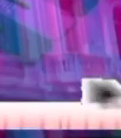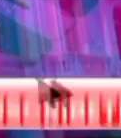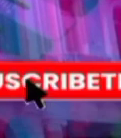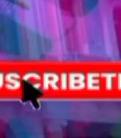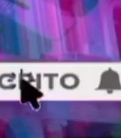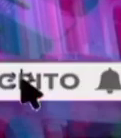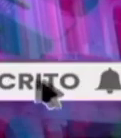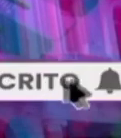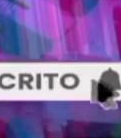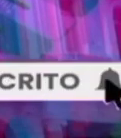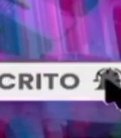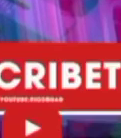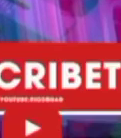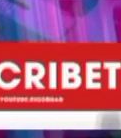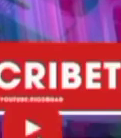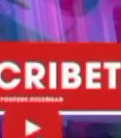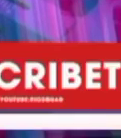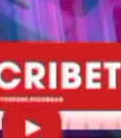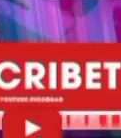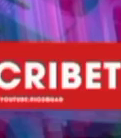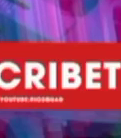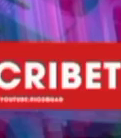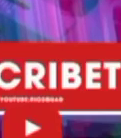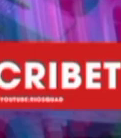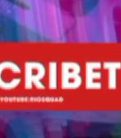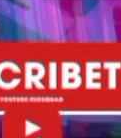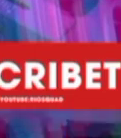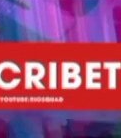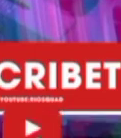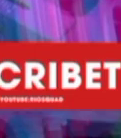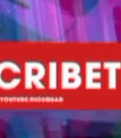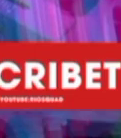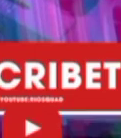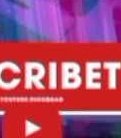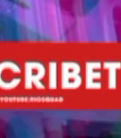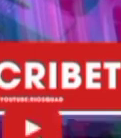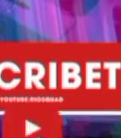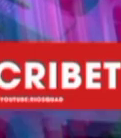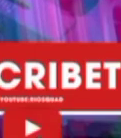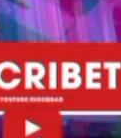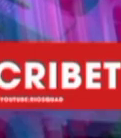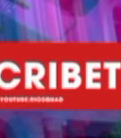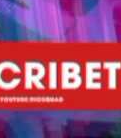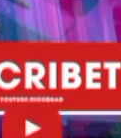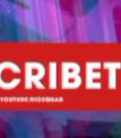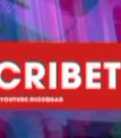nuevo material. CMHW, ahora en YouTube.